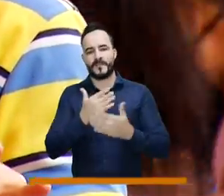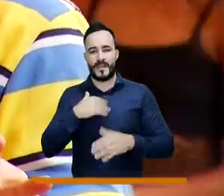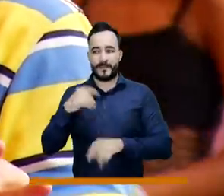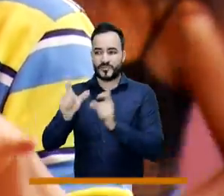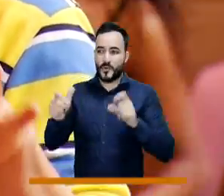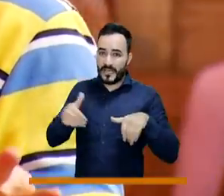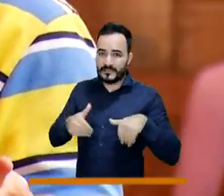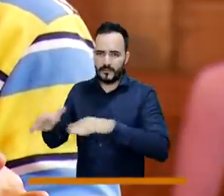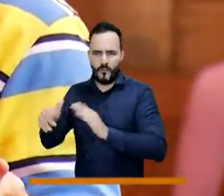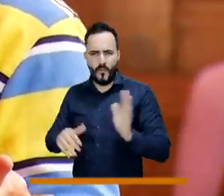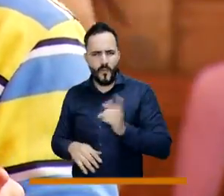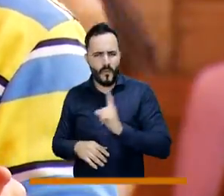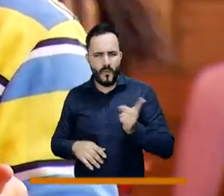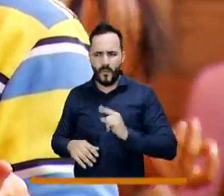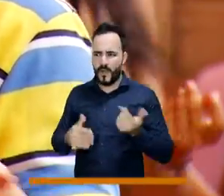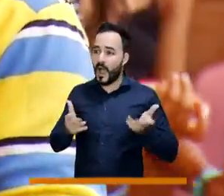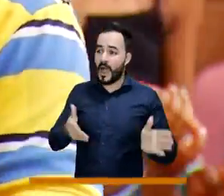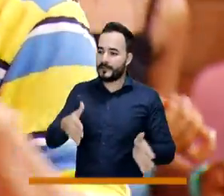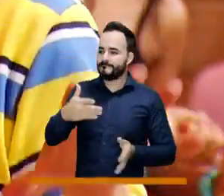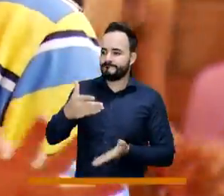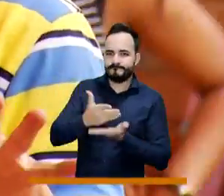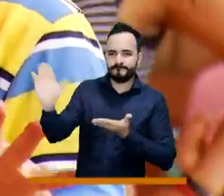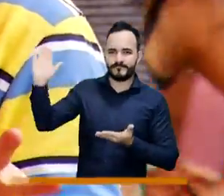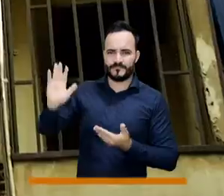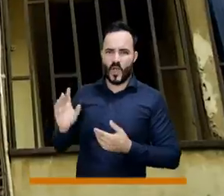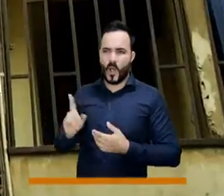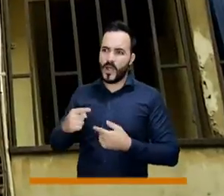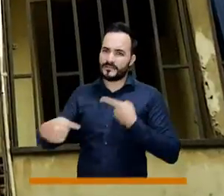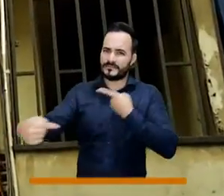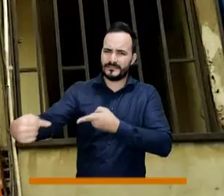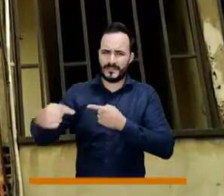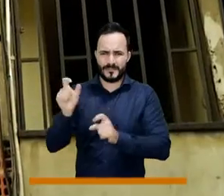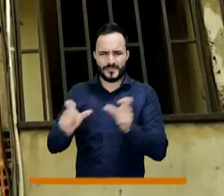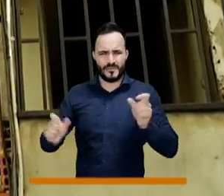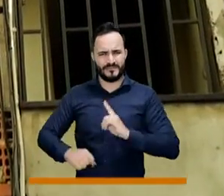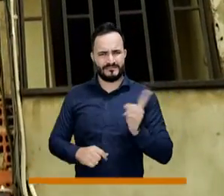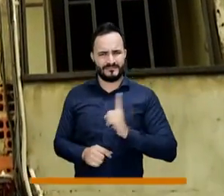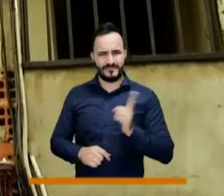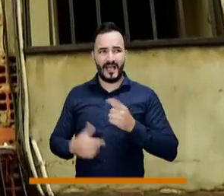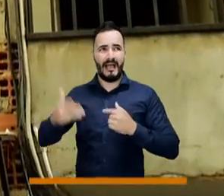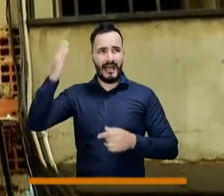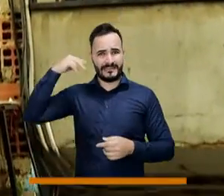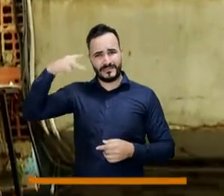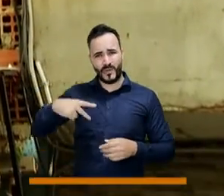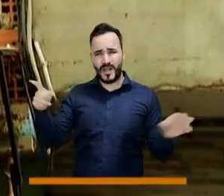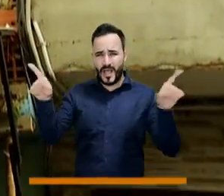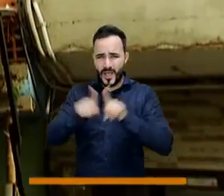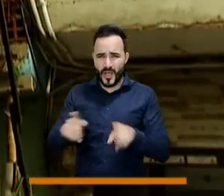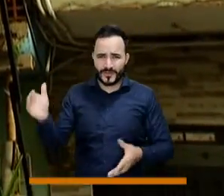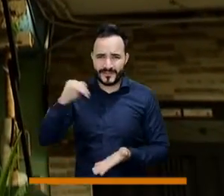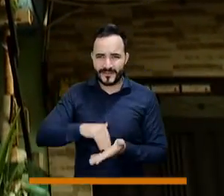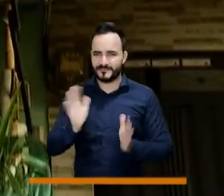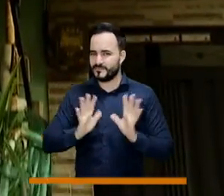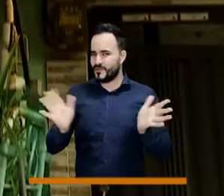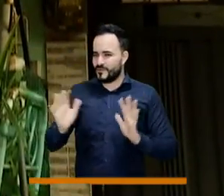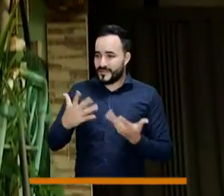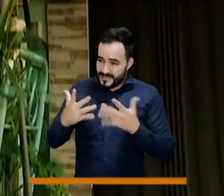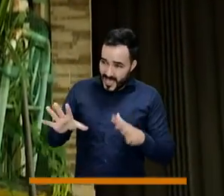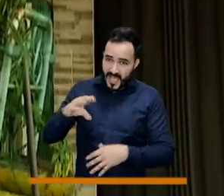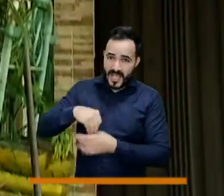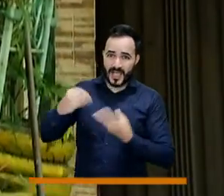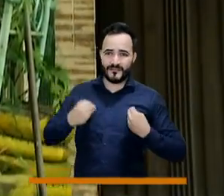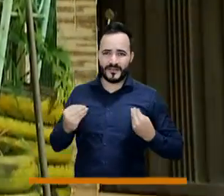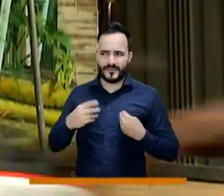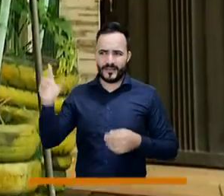gente, sino mejorarle su vivienda. No sacarlos para ningún lado, no seguir con esa dinámica de desplazamiento de ningún lado, sino que si usted ya tiene